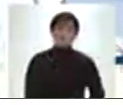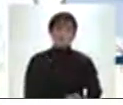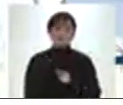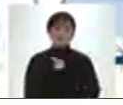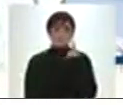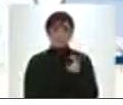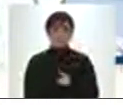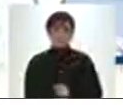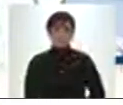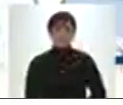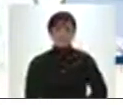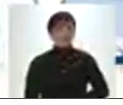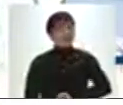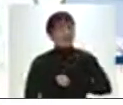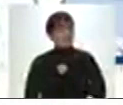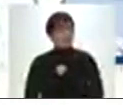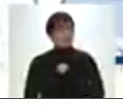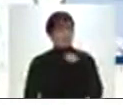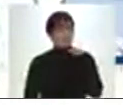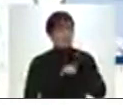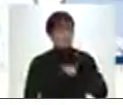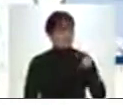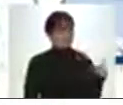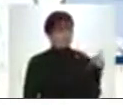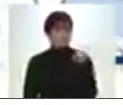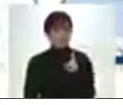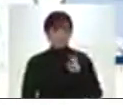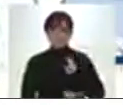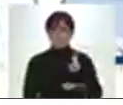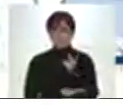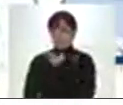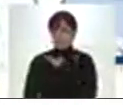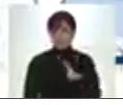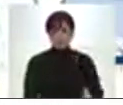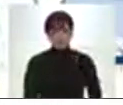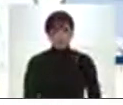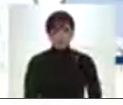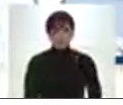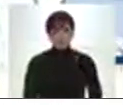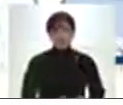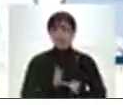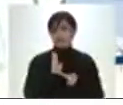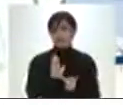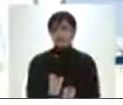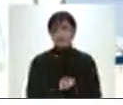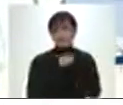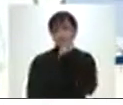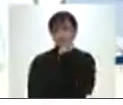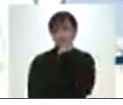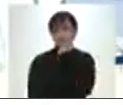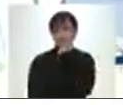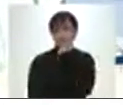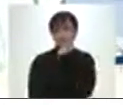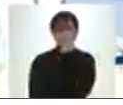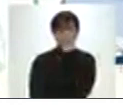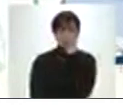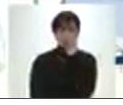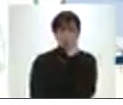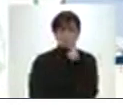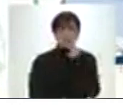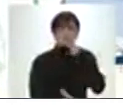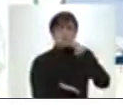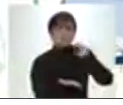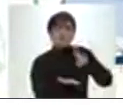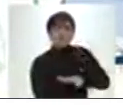y lo lamento, porque creo que es una señal equivocada, que se reafirma hoy también cuando vemos una carta donde los ministros del